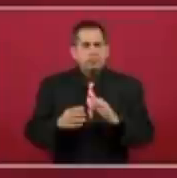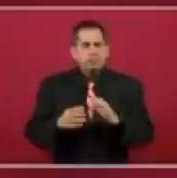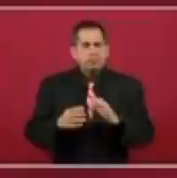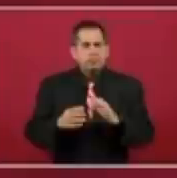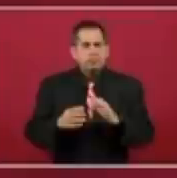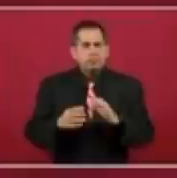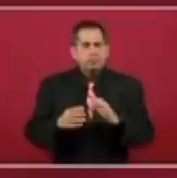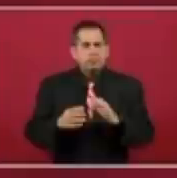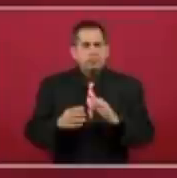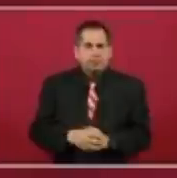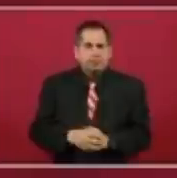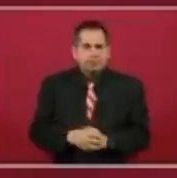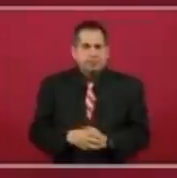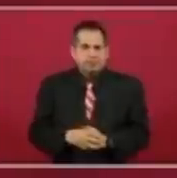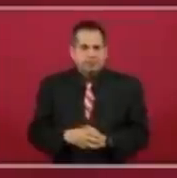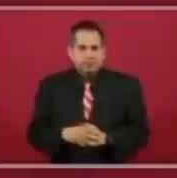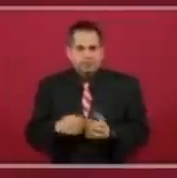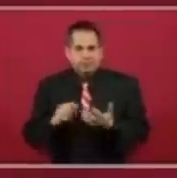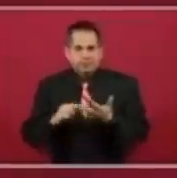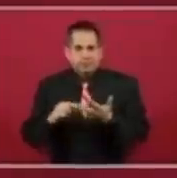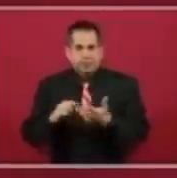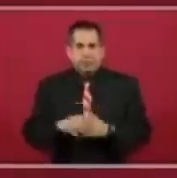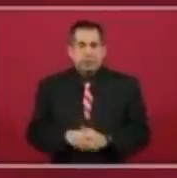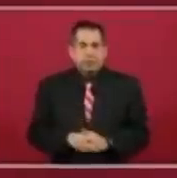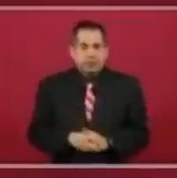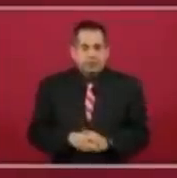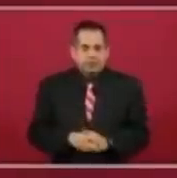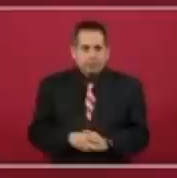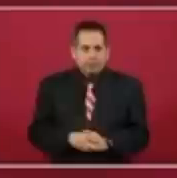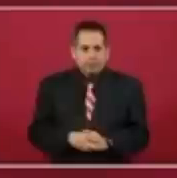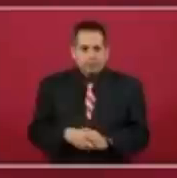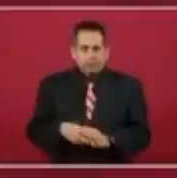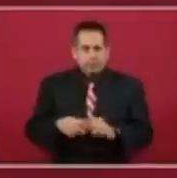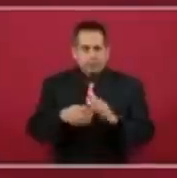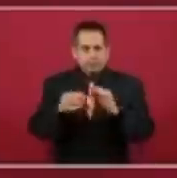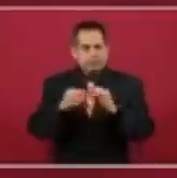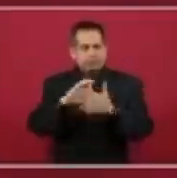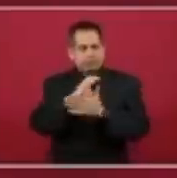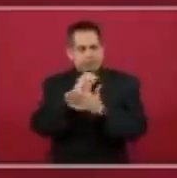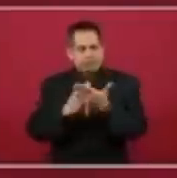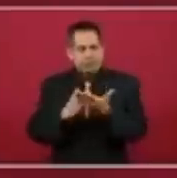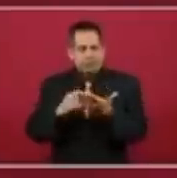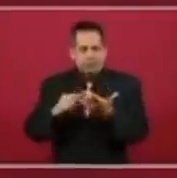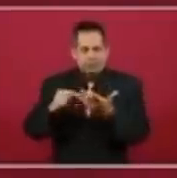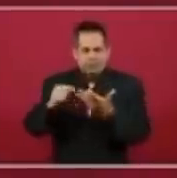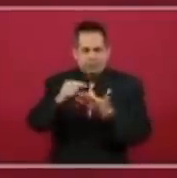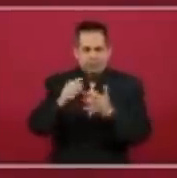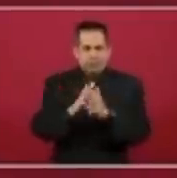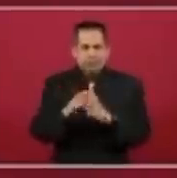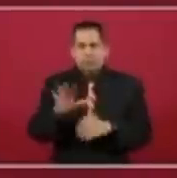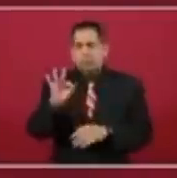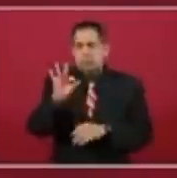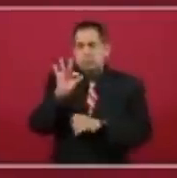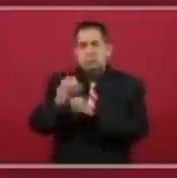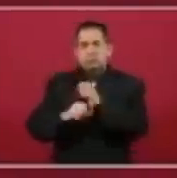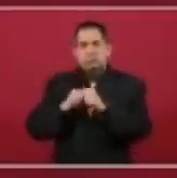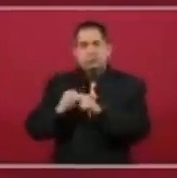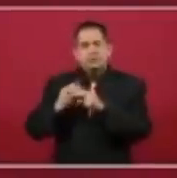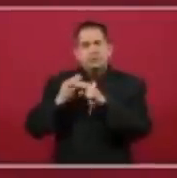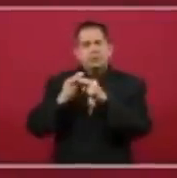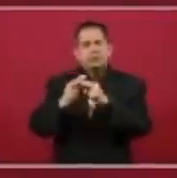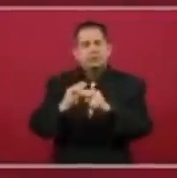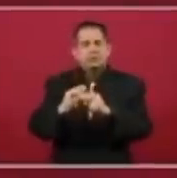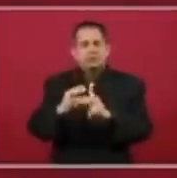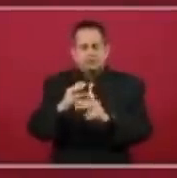Aunque parezca increíble, hay contratos para compra de energía por 40 años.